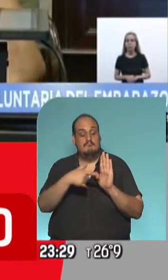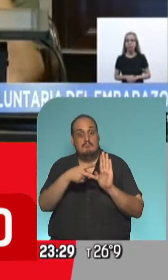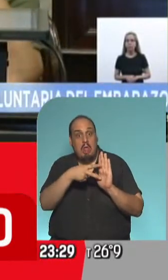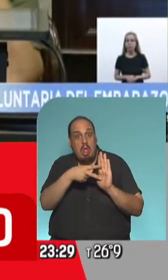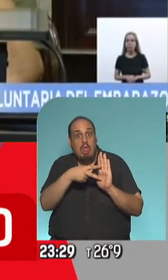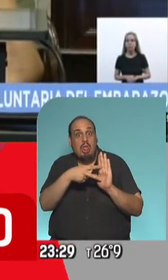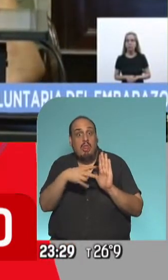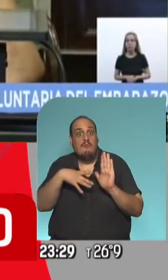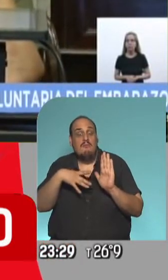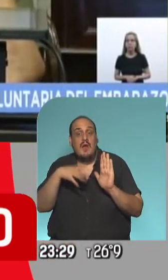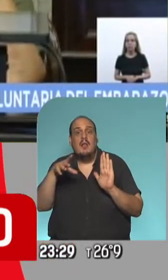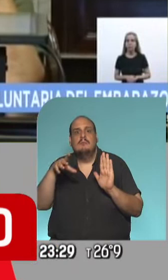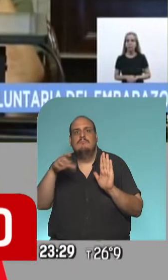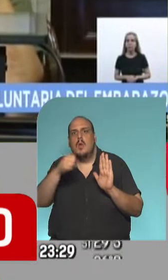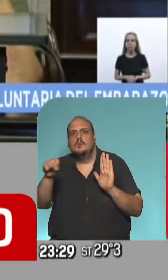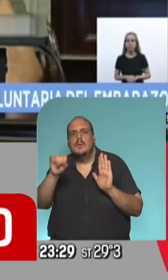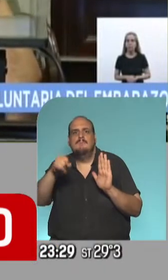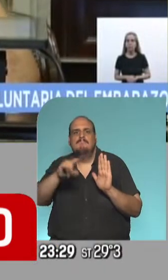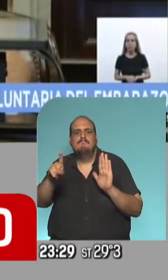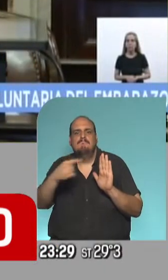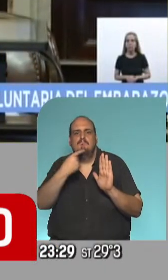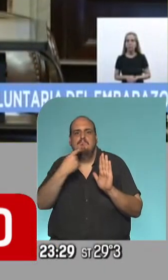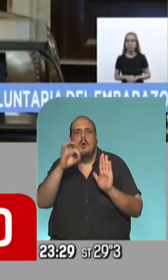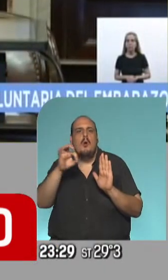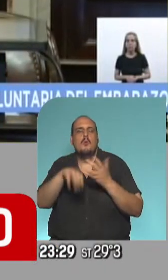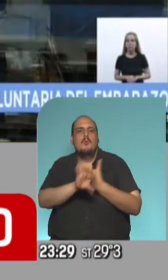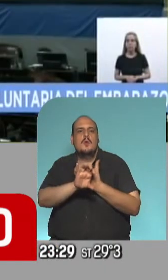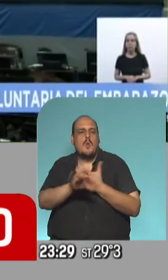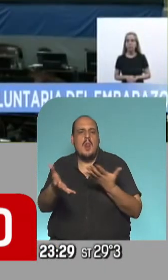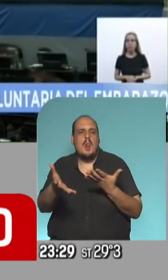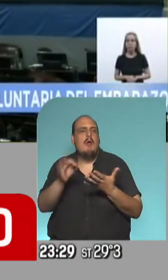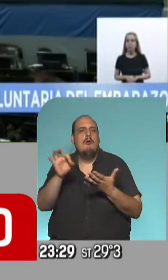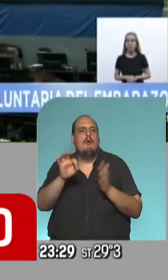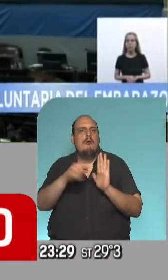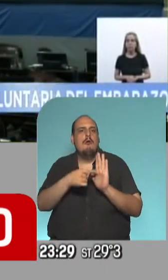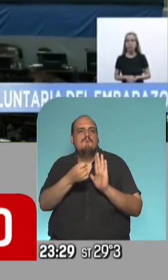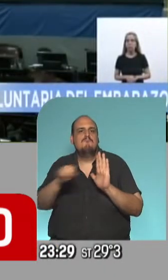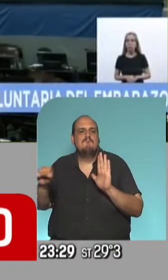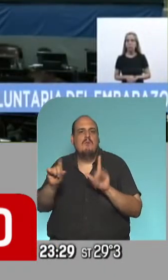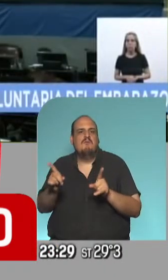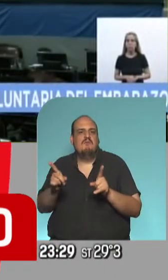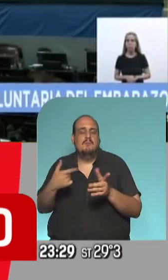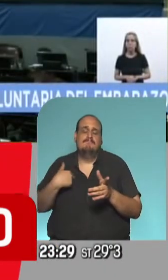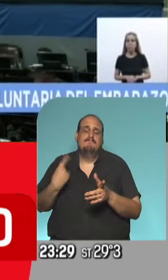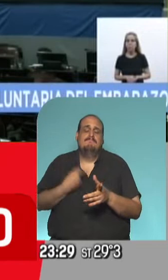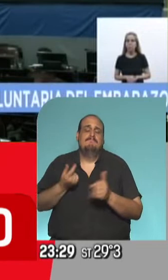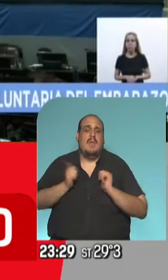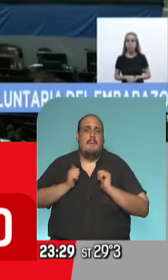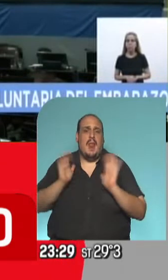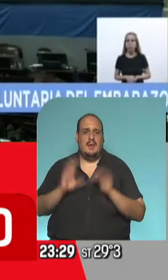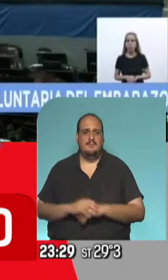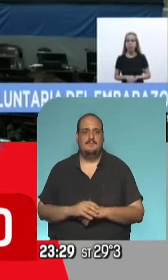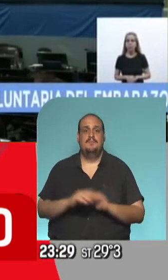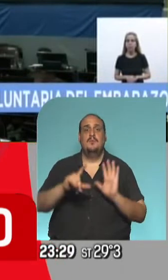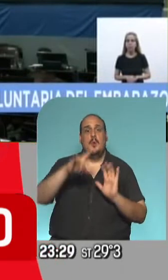presentes, si no están presentes en el recinto virtualmente o si van a mantenerse ausentes. Esperaremos un rato más. Sí, estamos hablando de